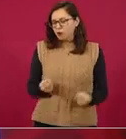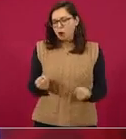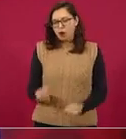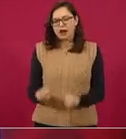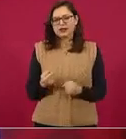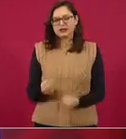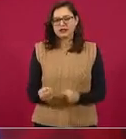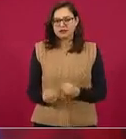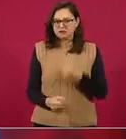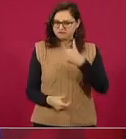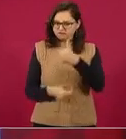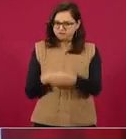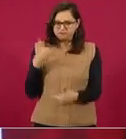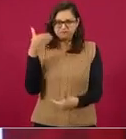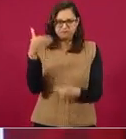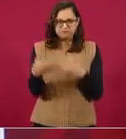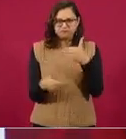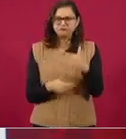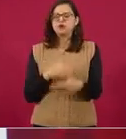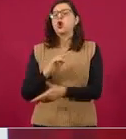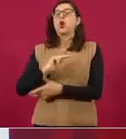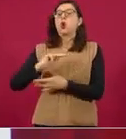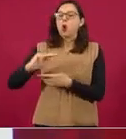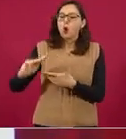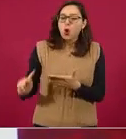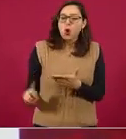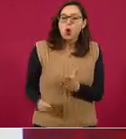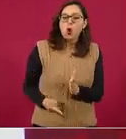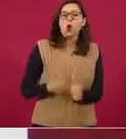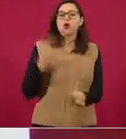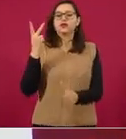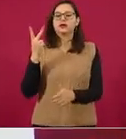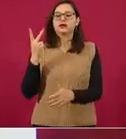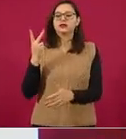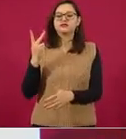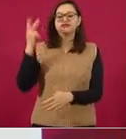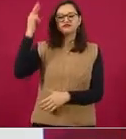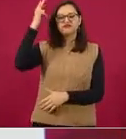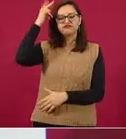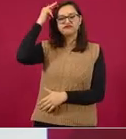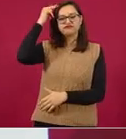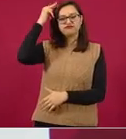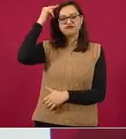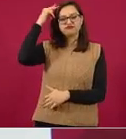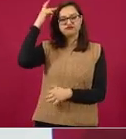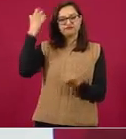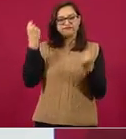podía imaginar, resurge con Porfirio Díaz.